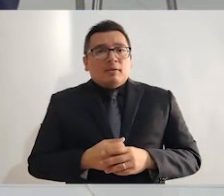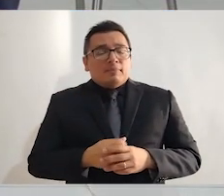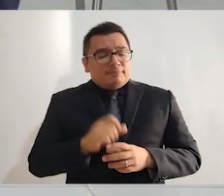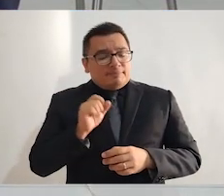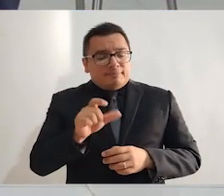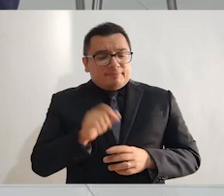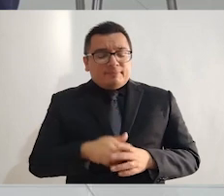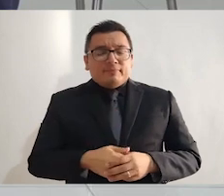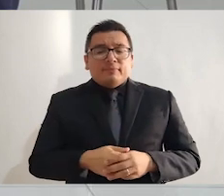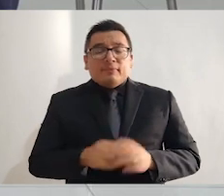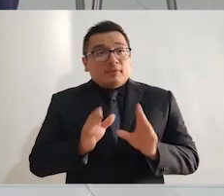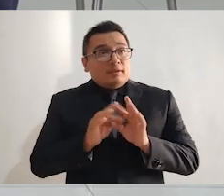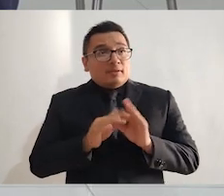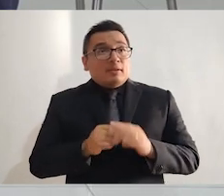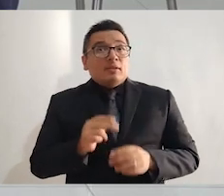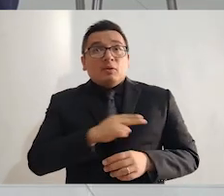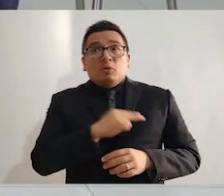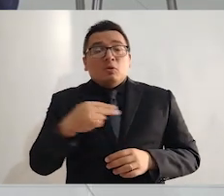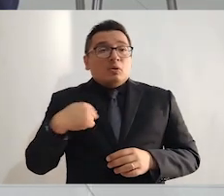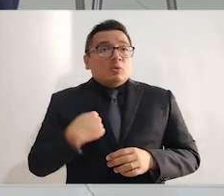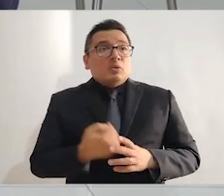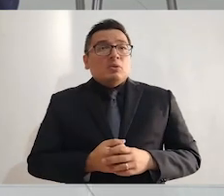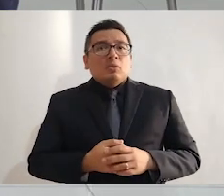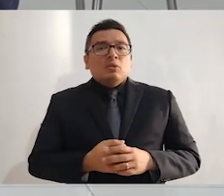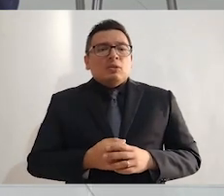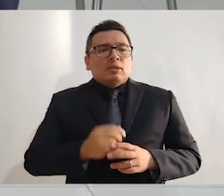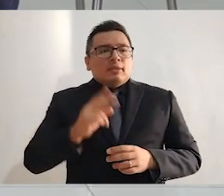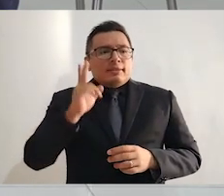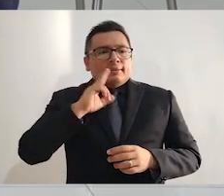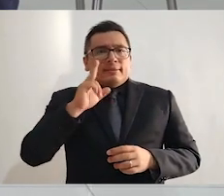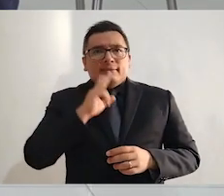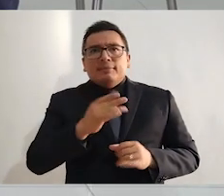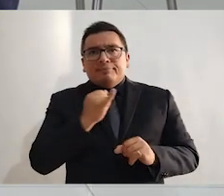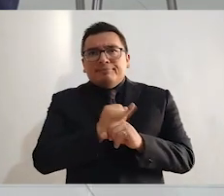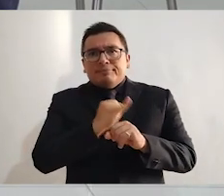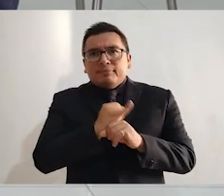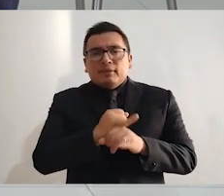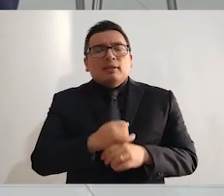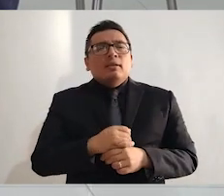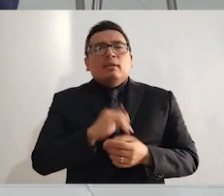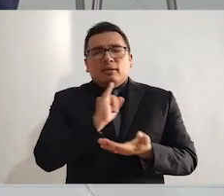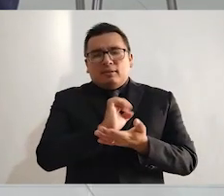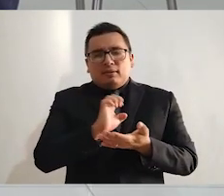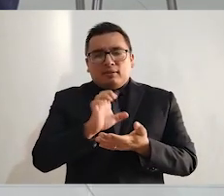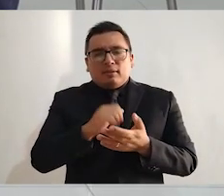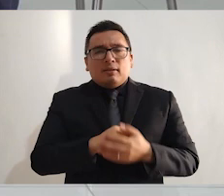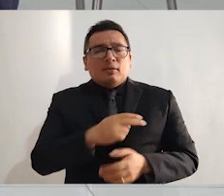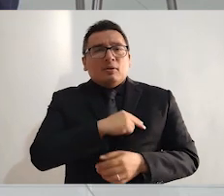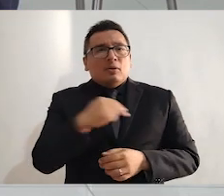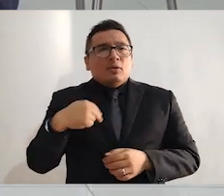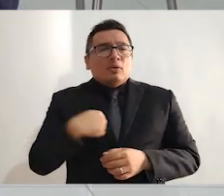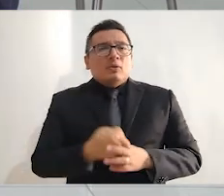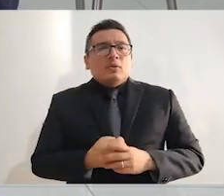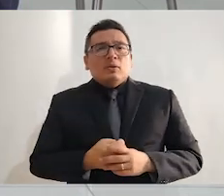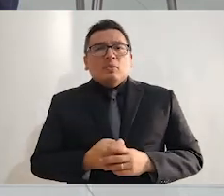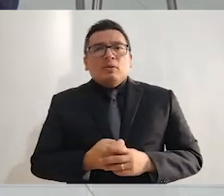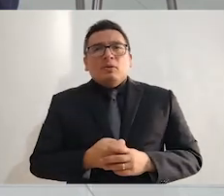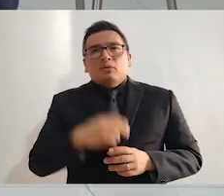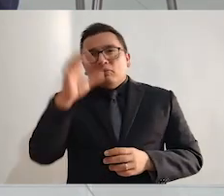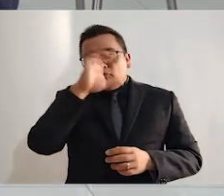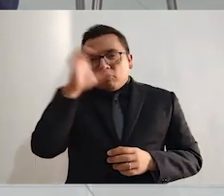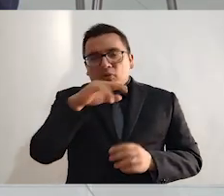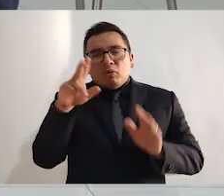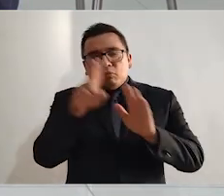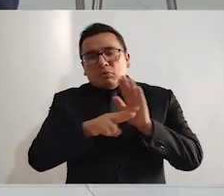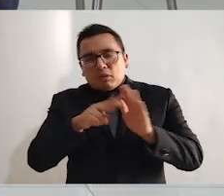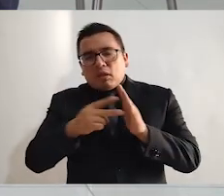también comentarles que vamos a estar compartiendo por ahí en redes sociales del instituto las fotografías